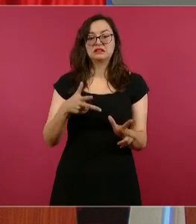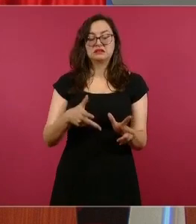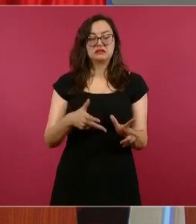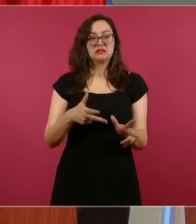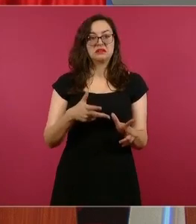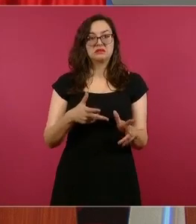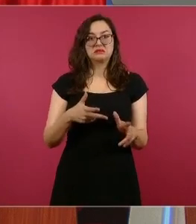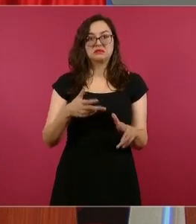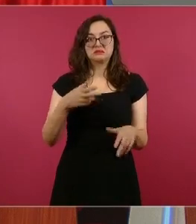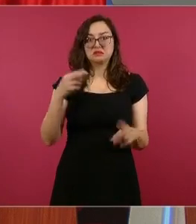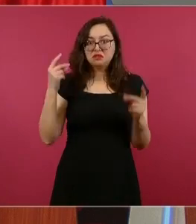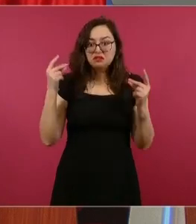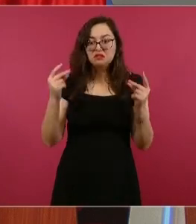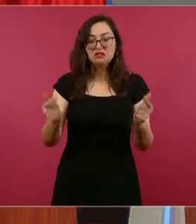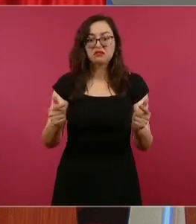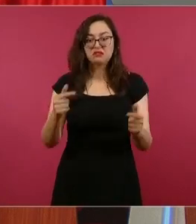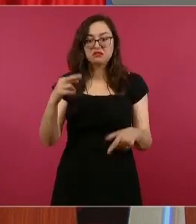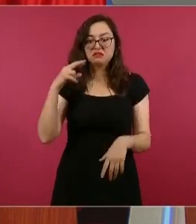así,